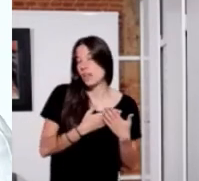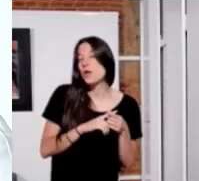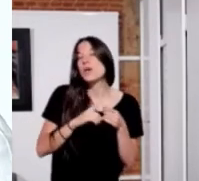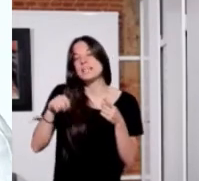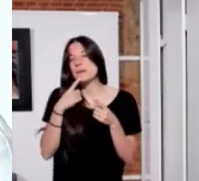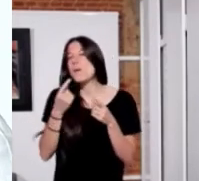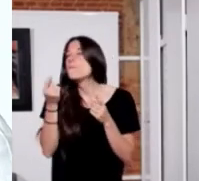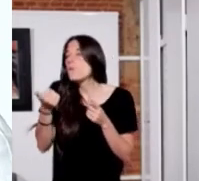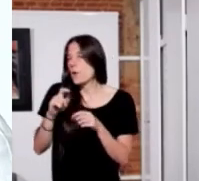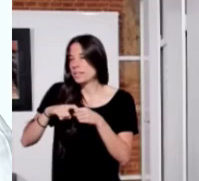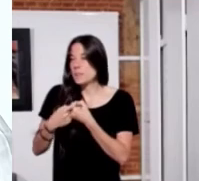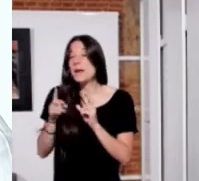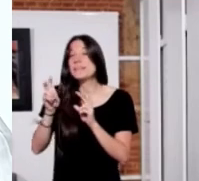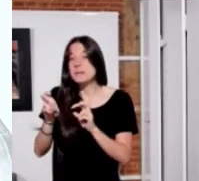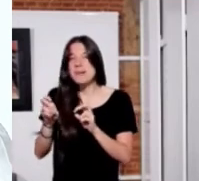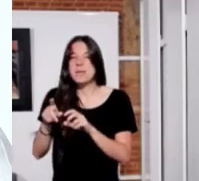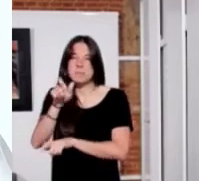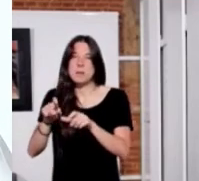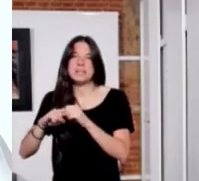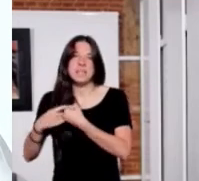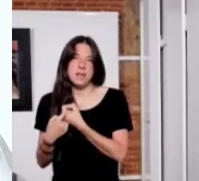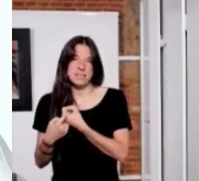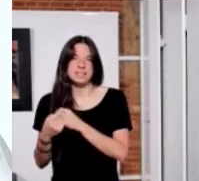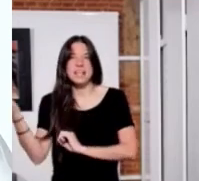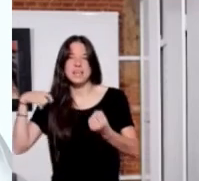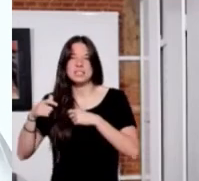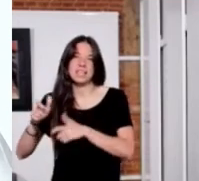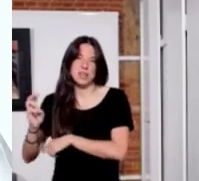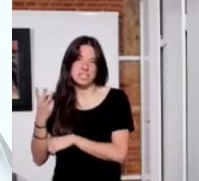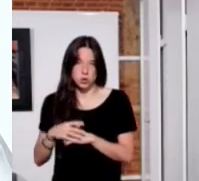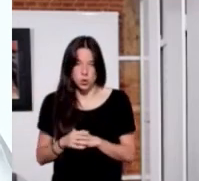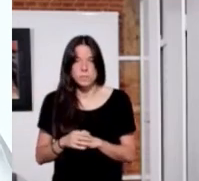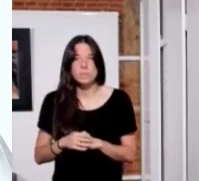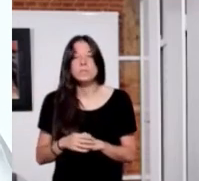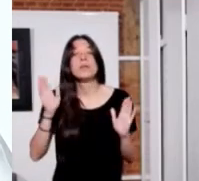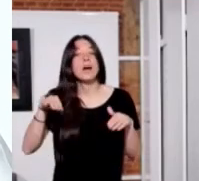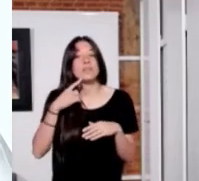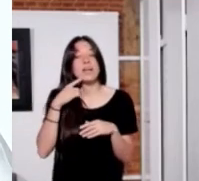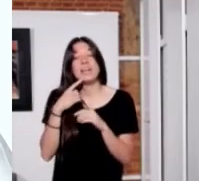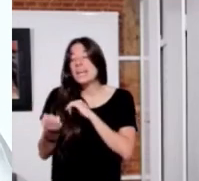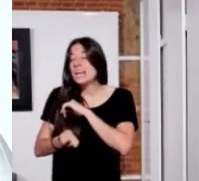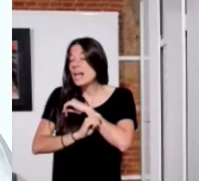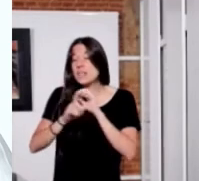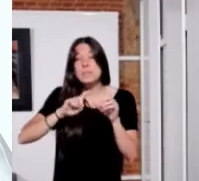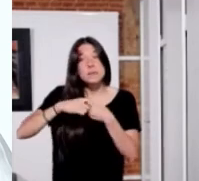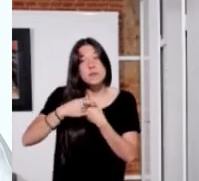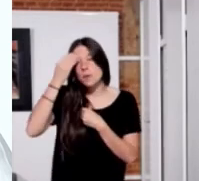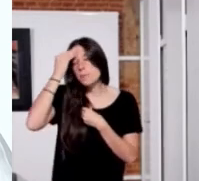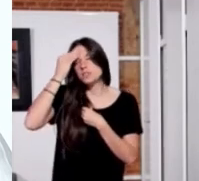escasamente participativa en orden a los participantes de las acciones del tercer sector. La clave de participación